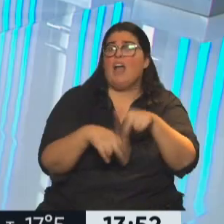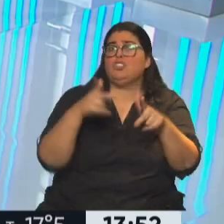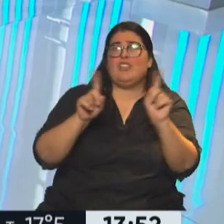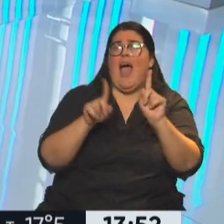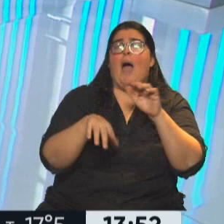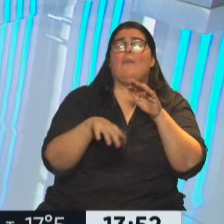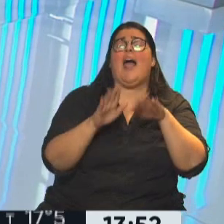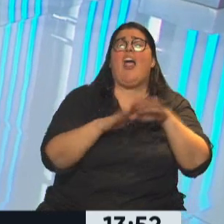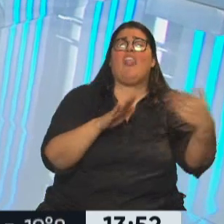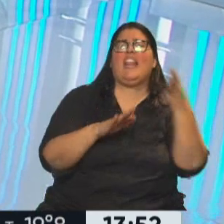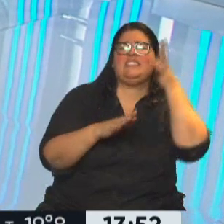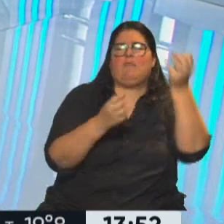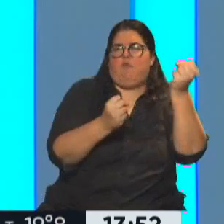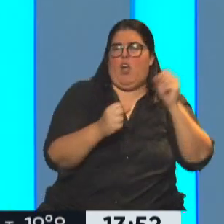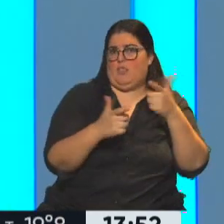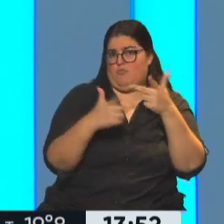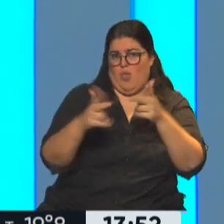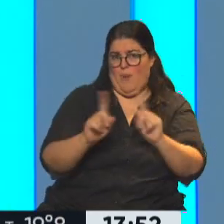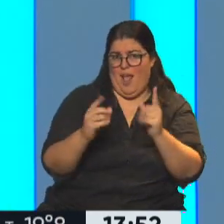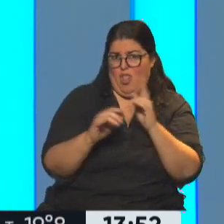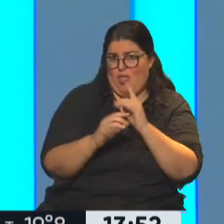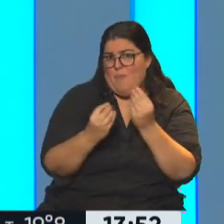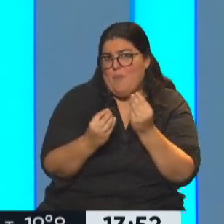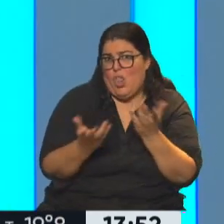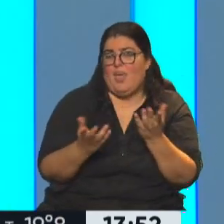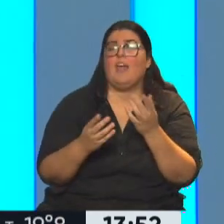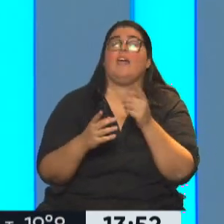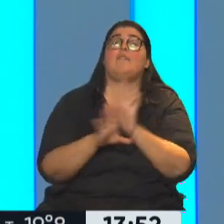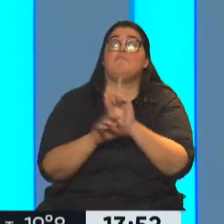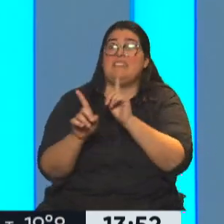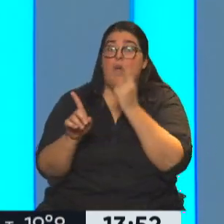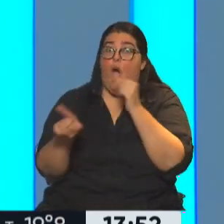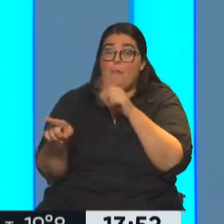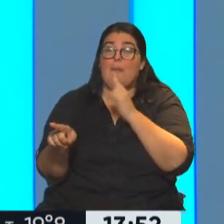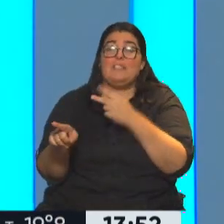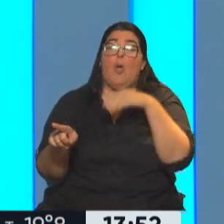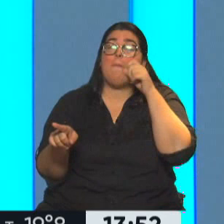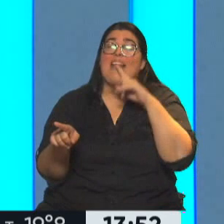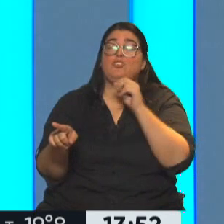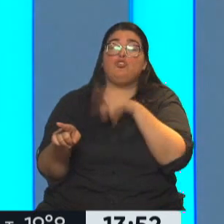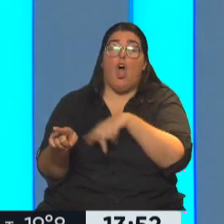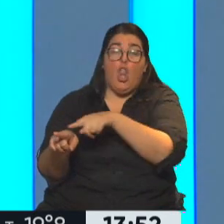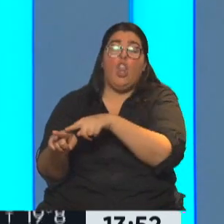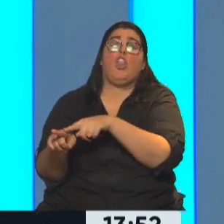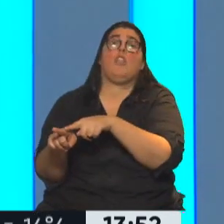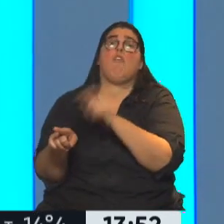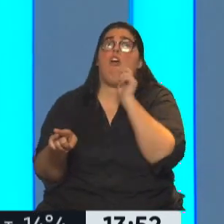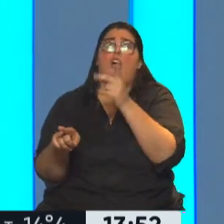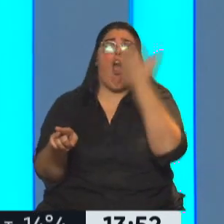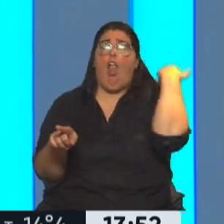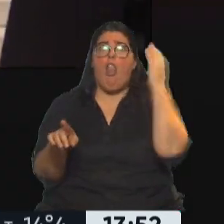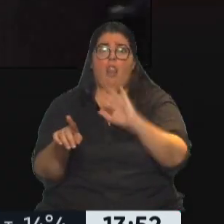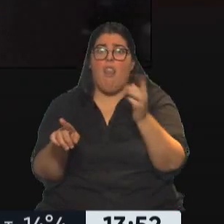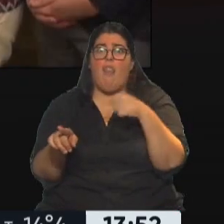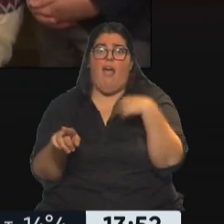campaña legislativa. ¿Por qué? Porque lo que logró Mélenchon desde el primer día, desde el día en que no accedió a la segunda